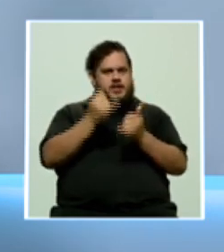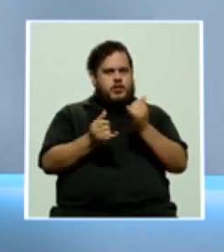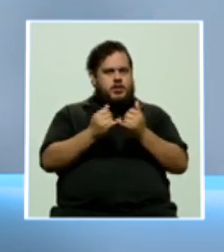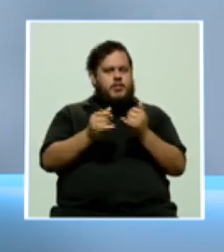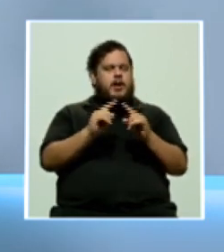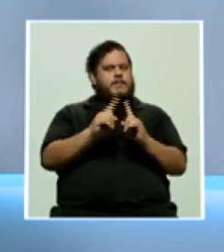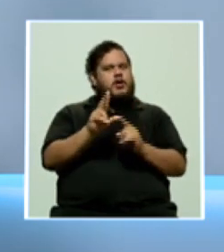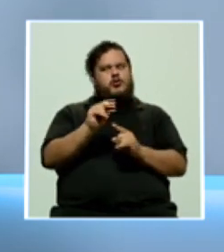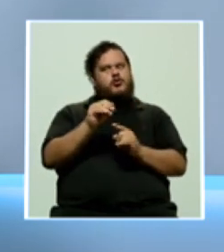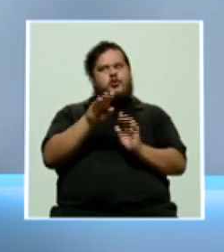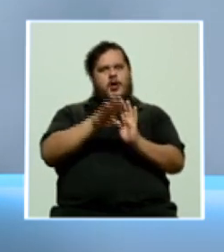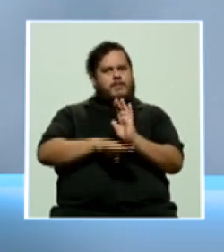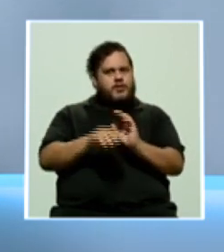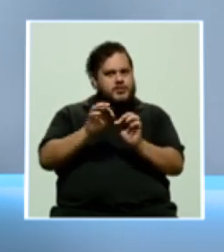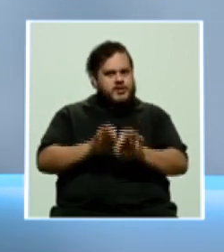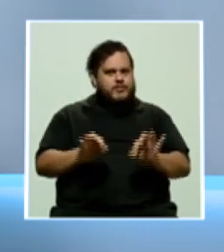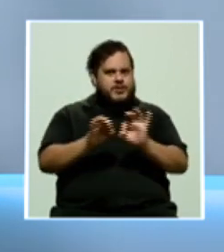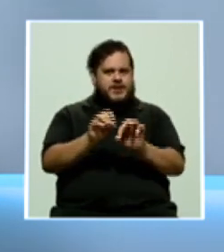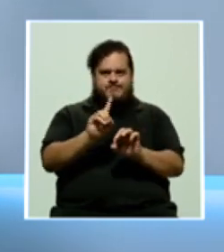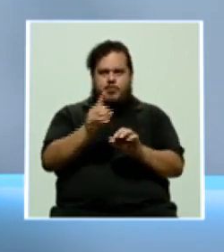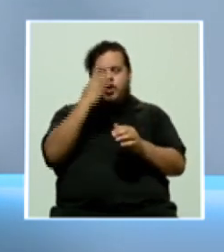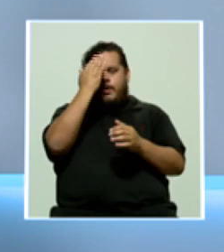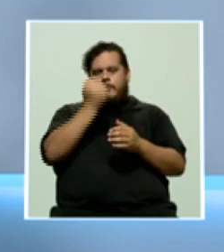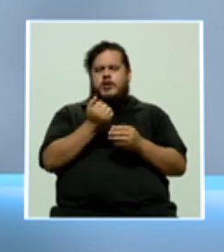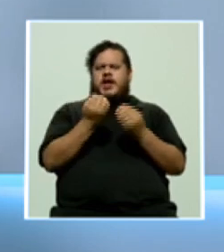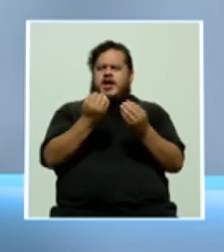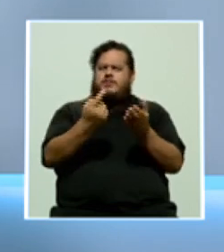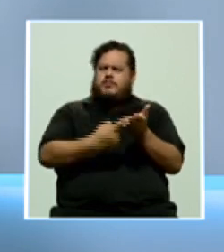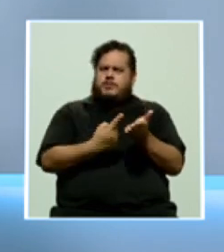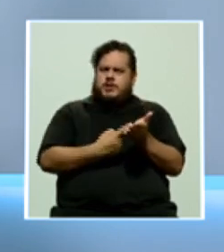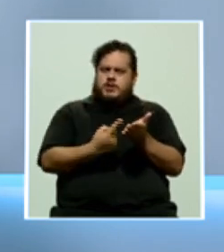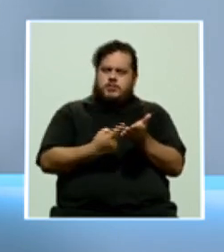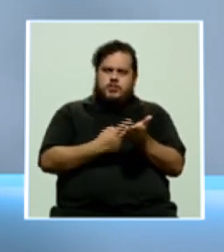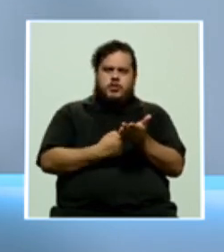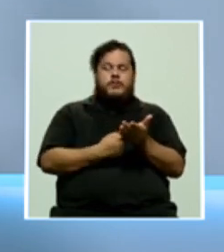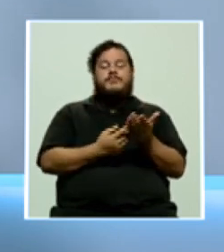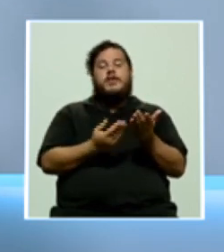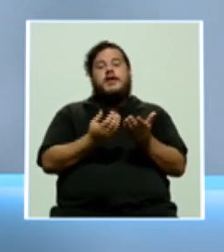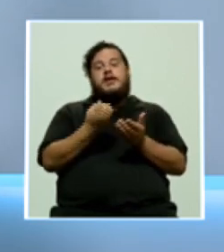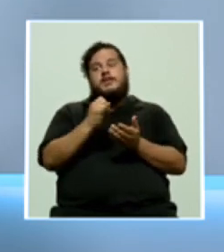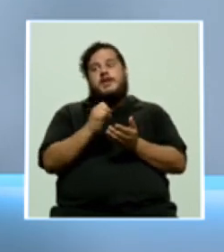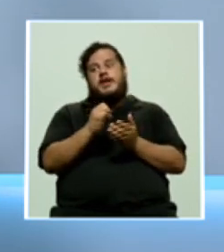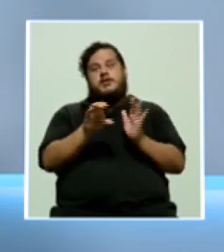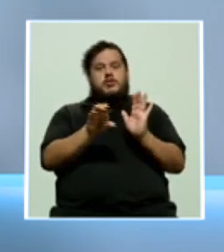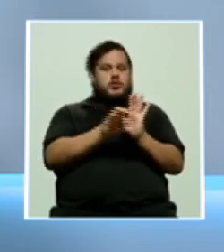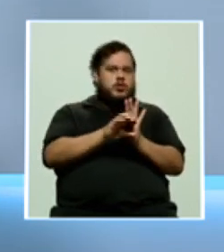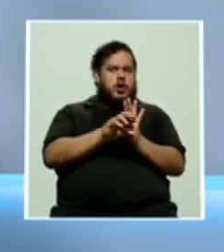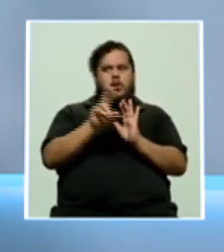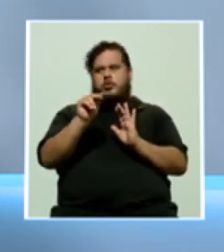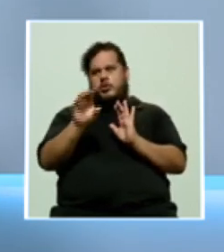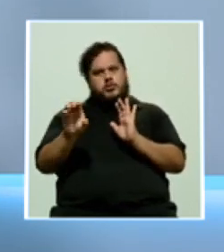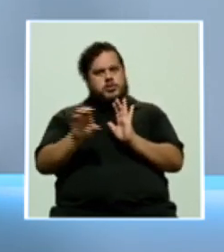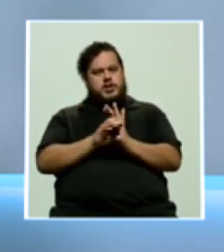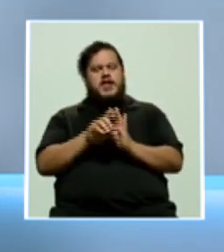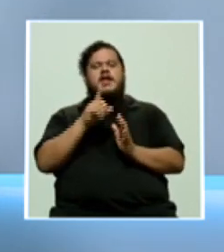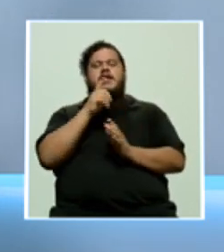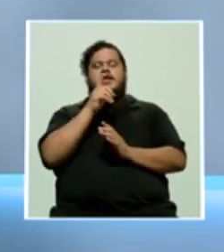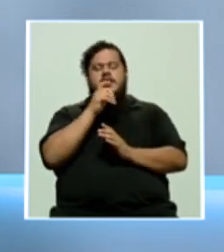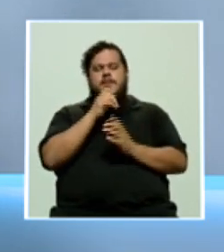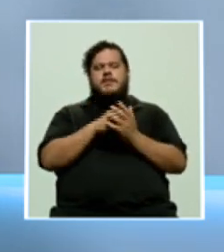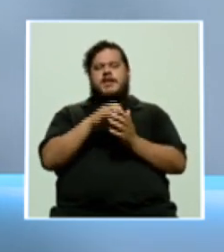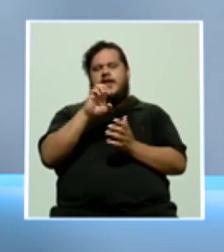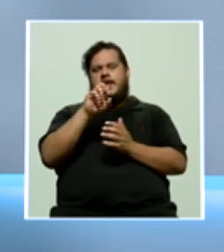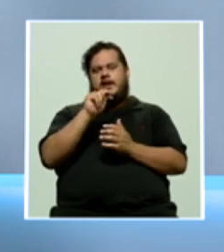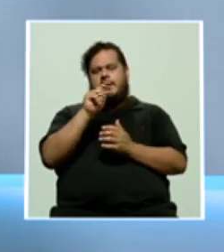menos importante porque realmente es donde hay muchísima discusión, sobre todo si es constitucional o no, de quién va a ser el ente rector.